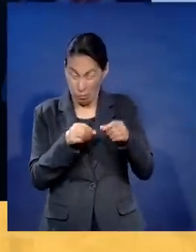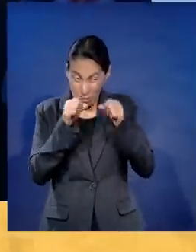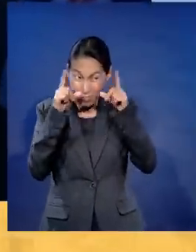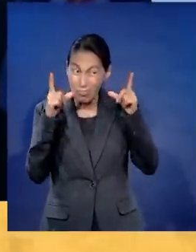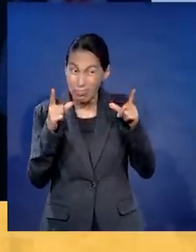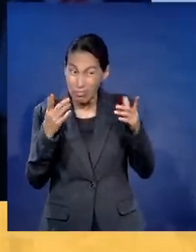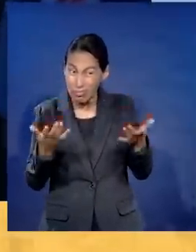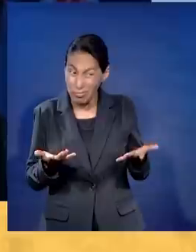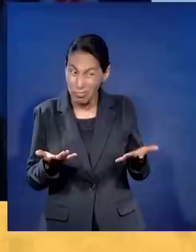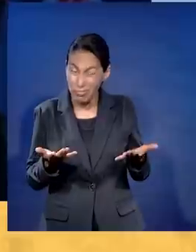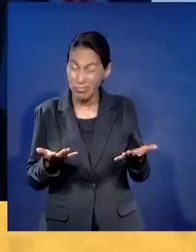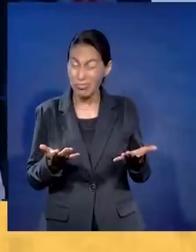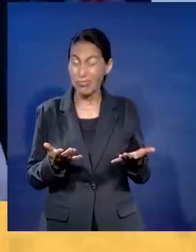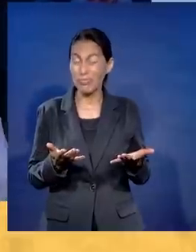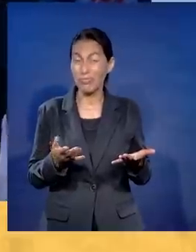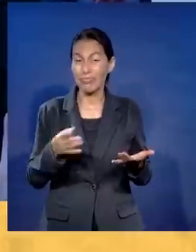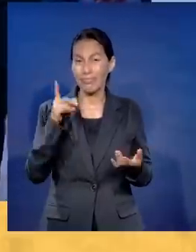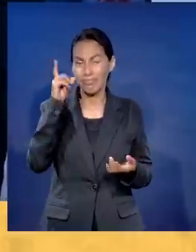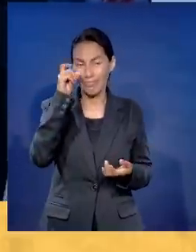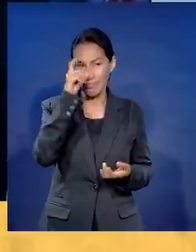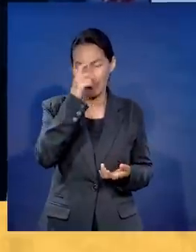ahora le dice cómo amaneciste